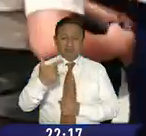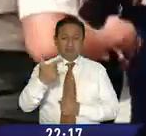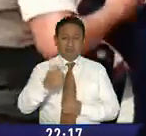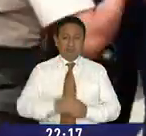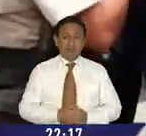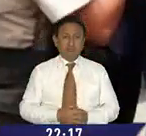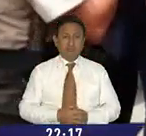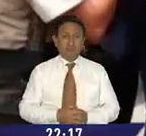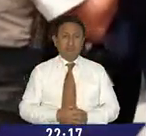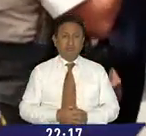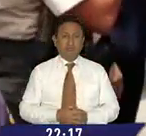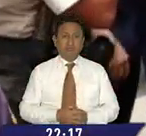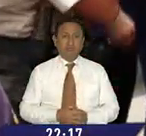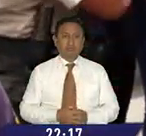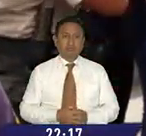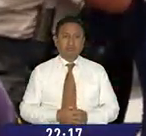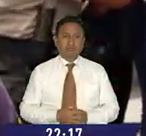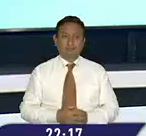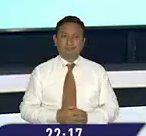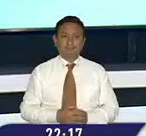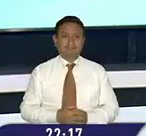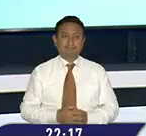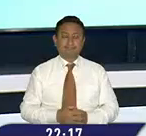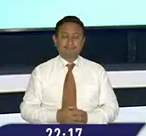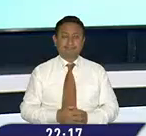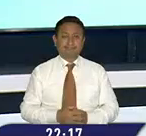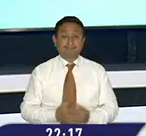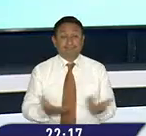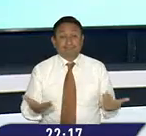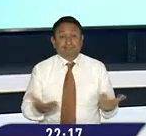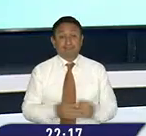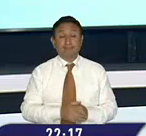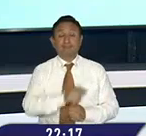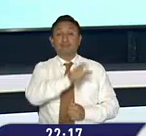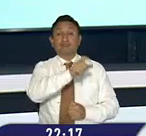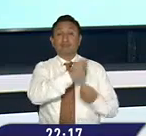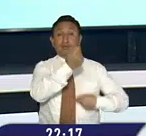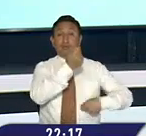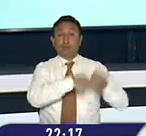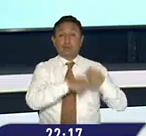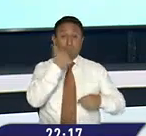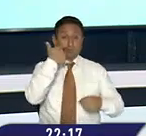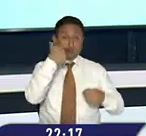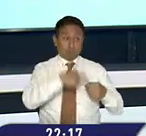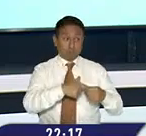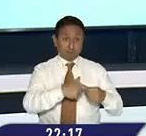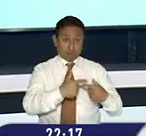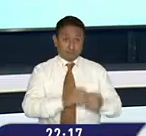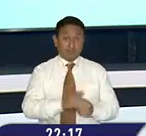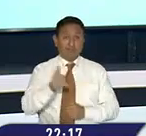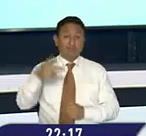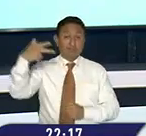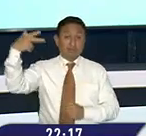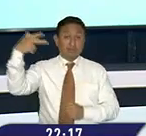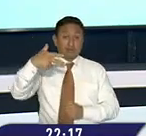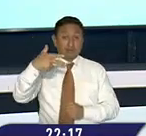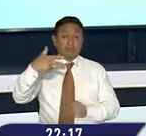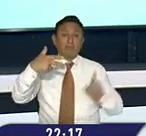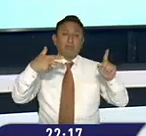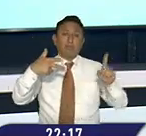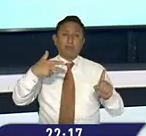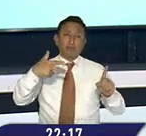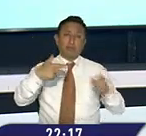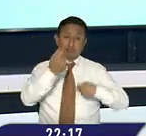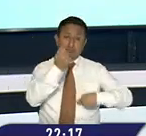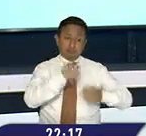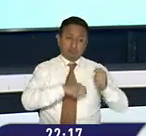revólver. Informó Julio César Sao. Ni los vendedores de gas se salvan de Lampa. Una cámara de seguridad grabó los instantes en